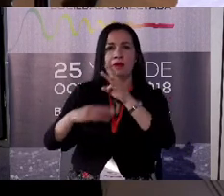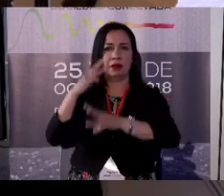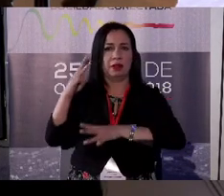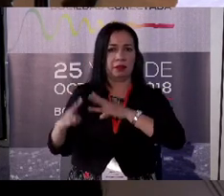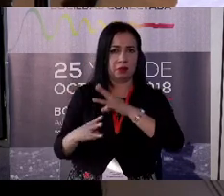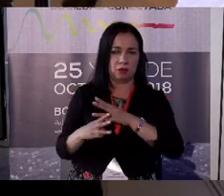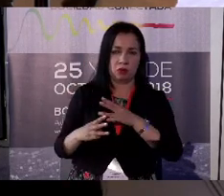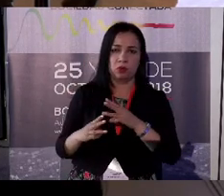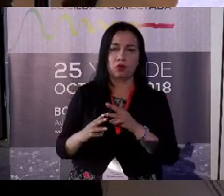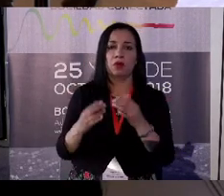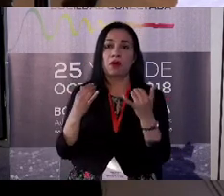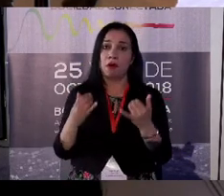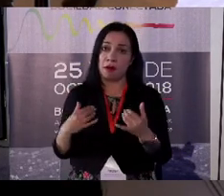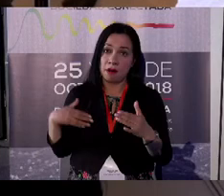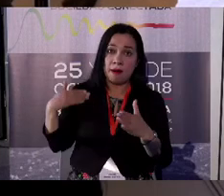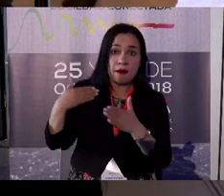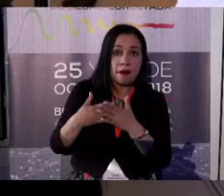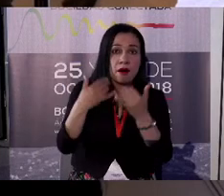Al día de hoy